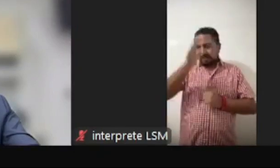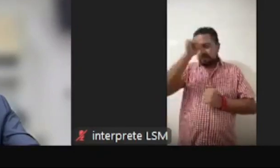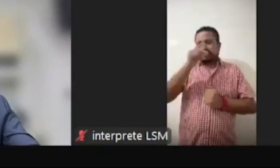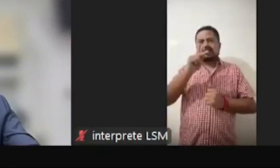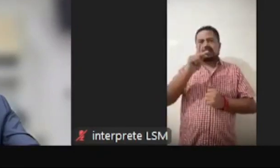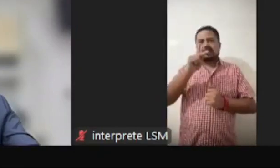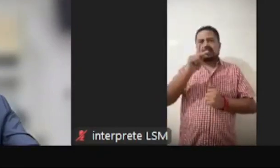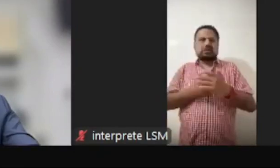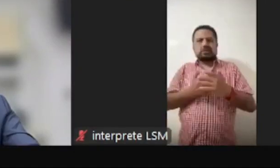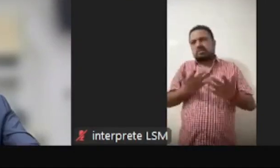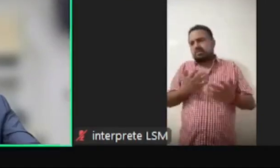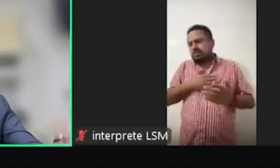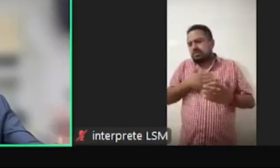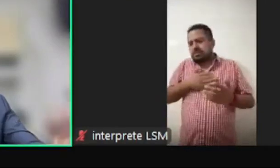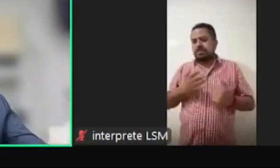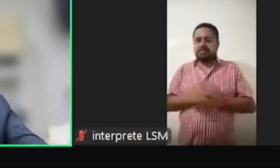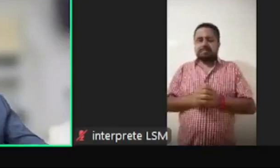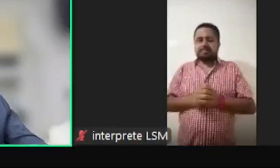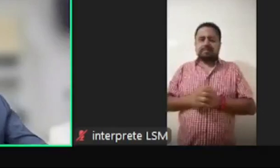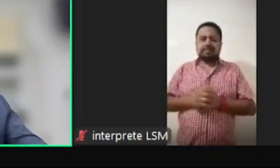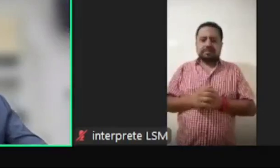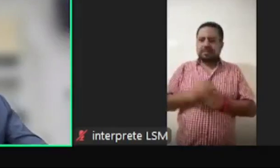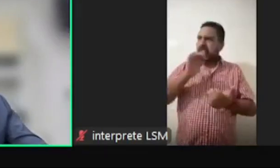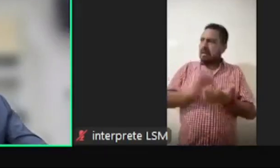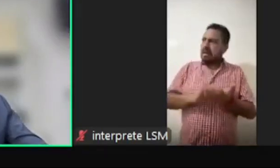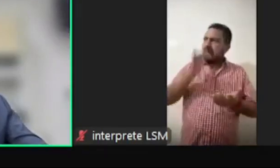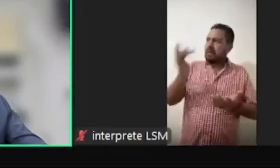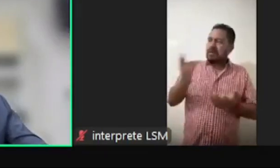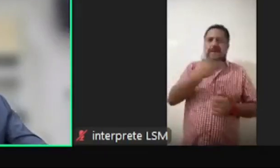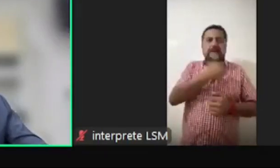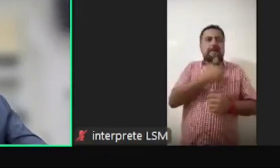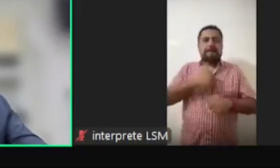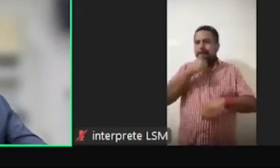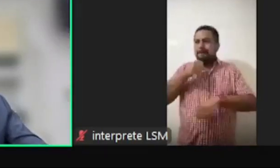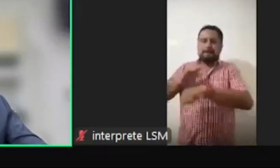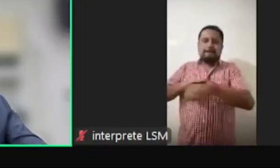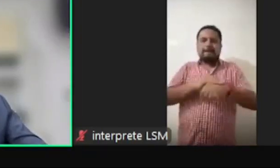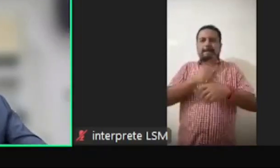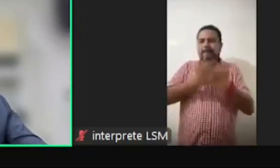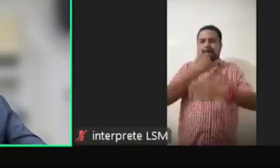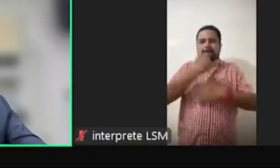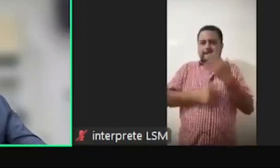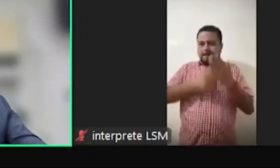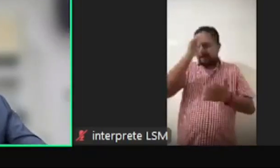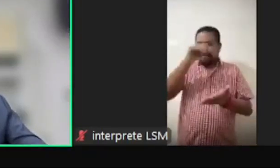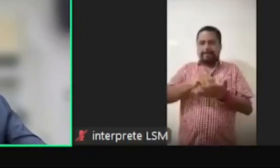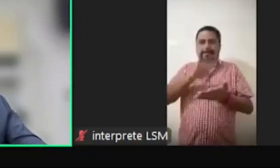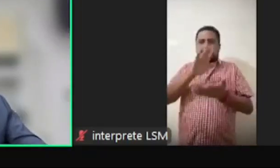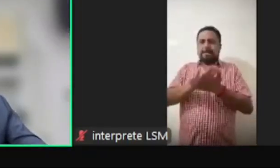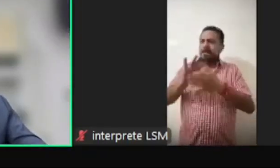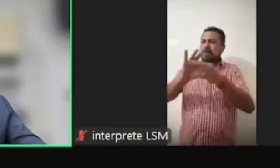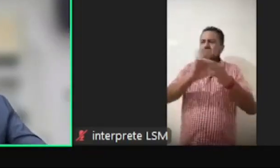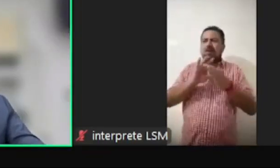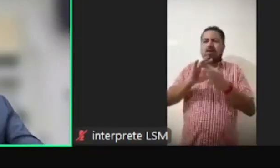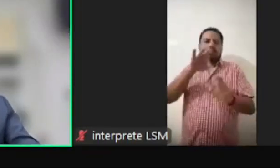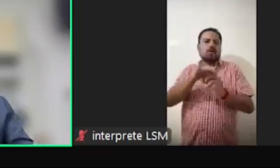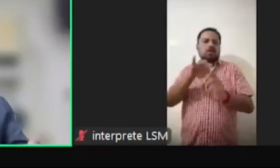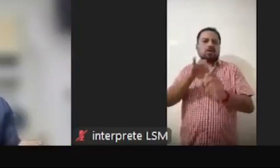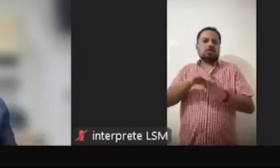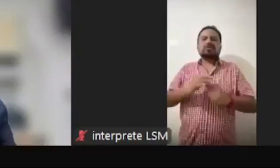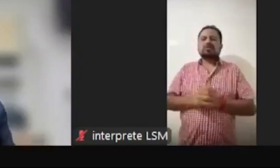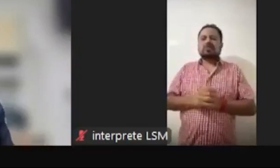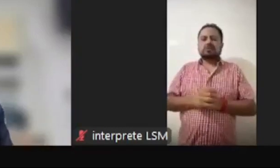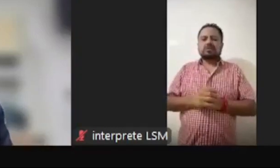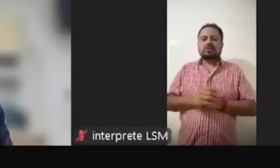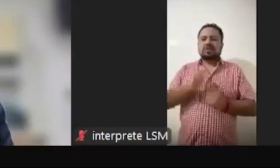ponencia. Gracias, magistrada. Magistrada presidenta, magistradas, magistrado. El proyecto de resolución fue aprobado por unanimidad de votos.